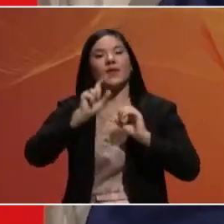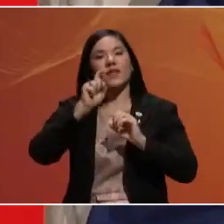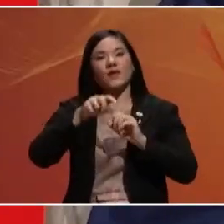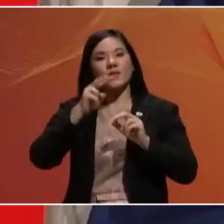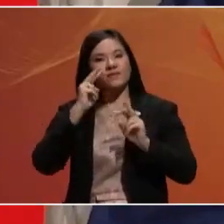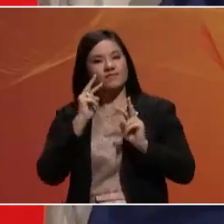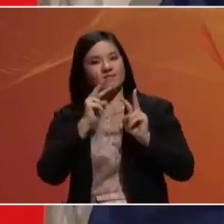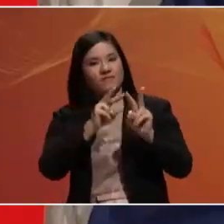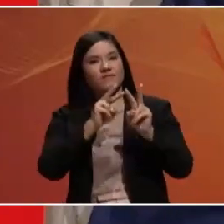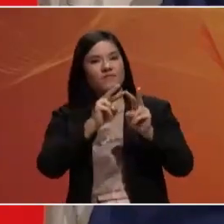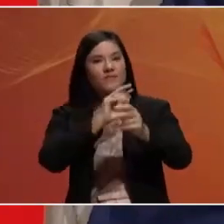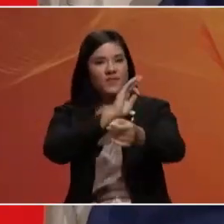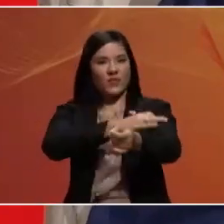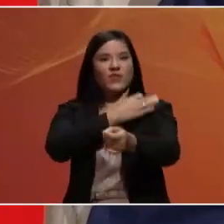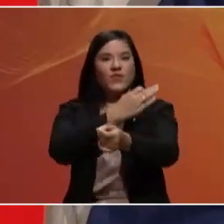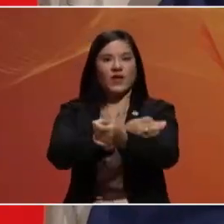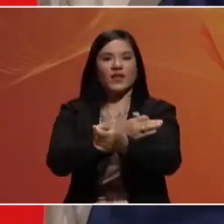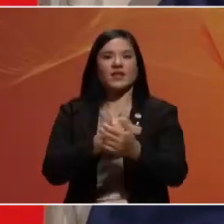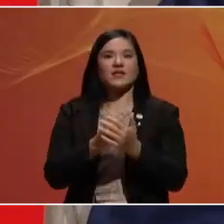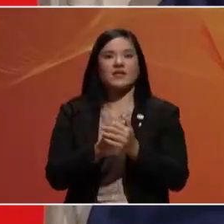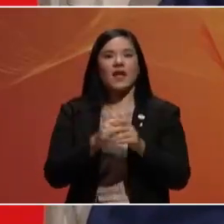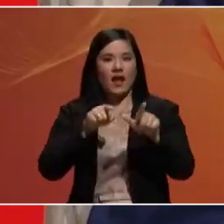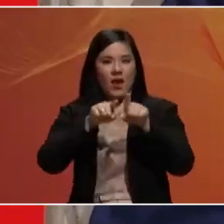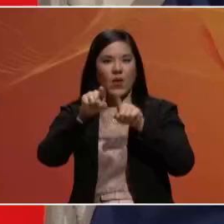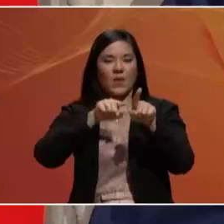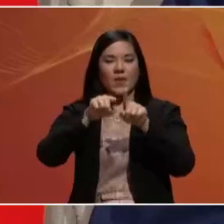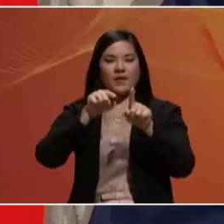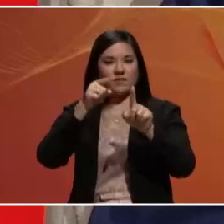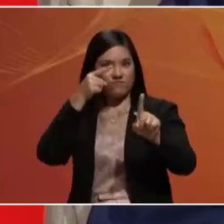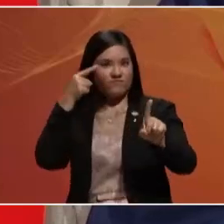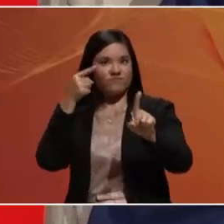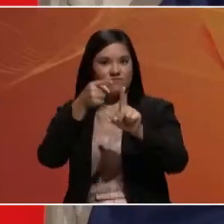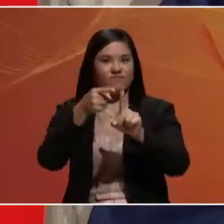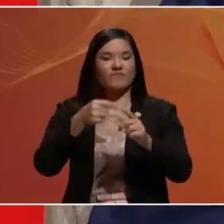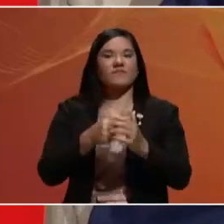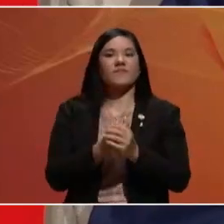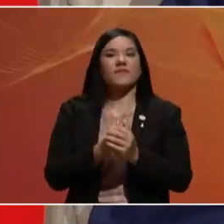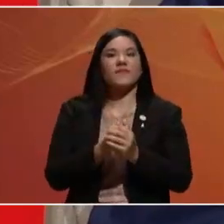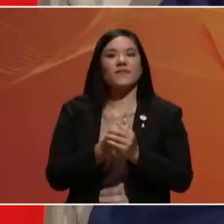los puntos fuertes, las competencias destacadas, claro,